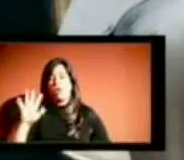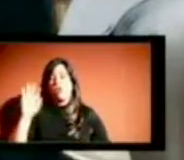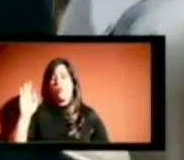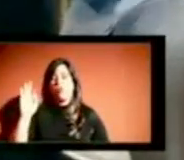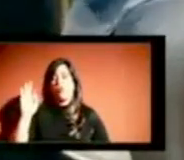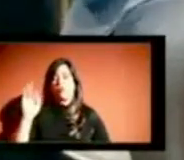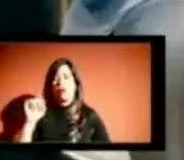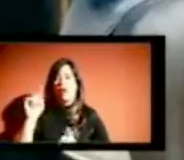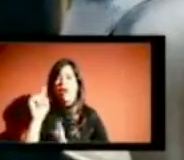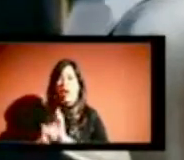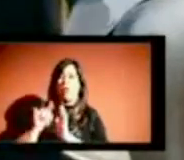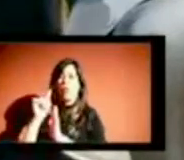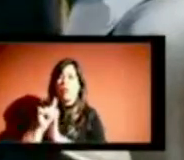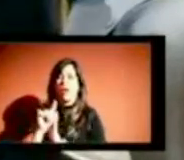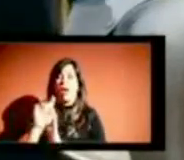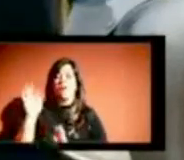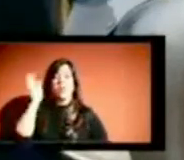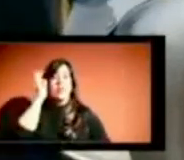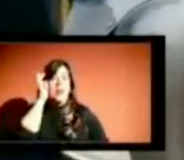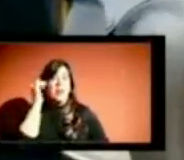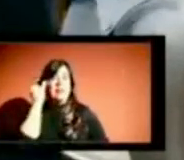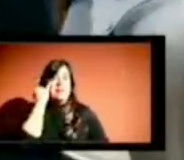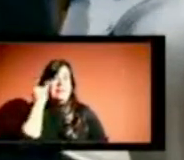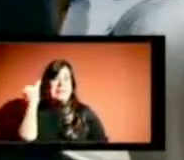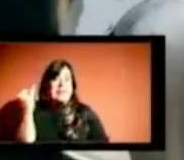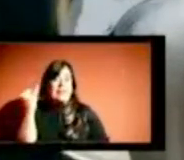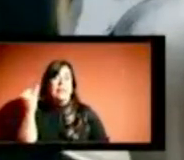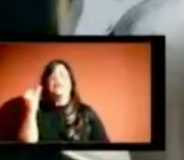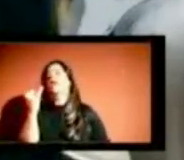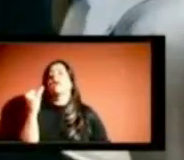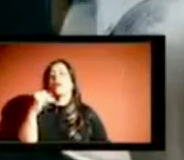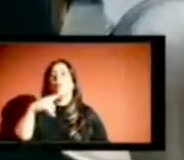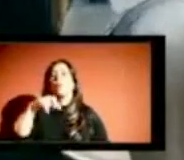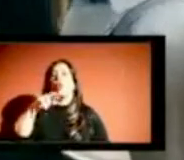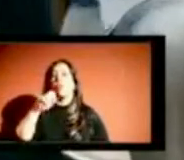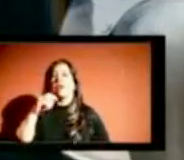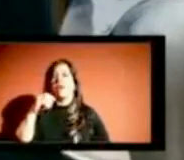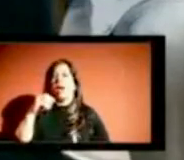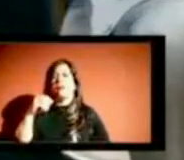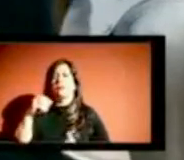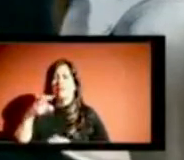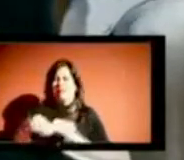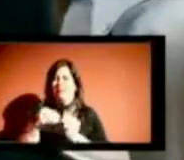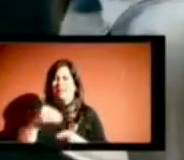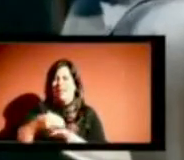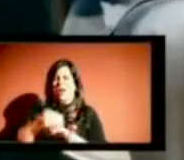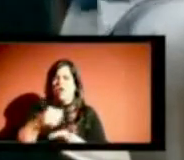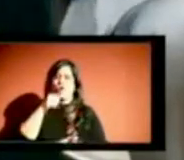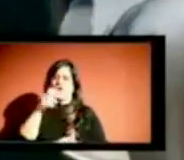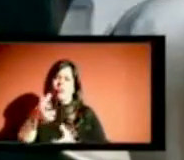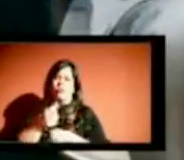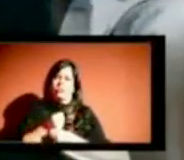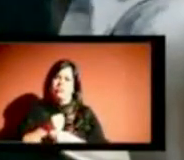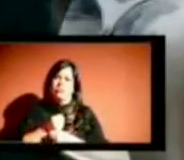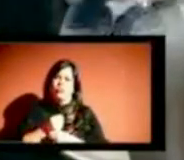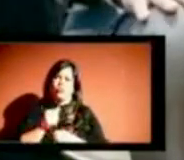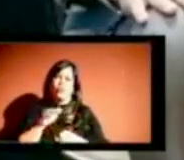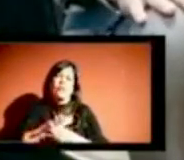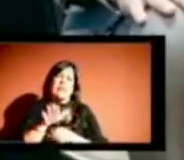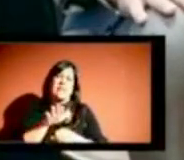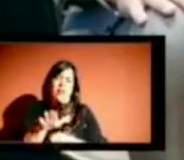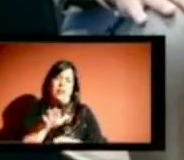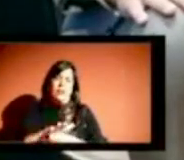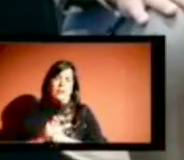federal, si es que por vía de las propinas no lo obtienen. Eso me informan. Claro